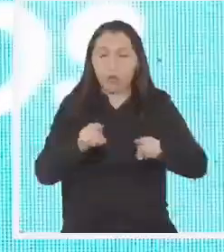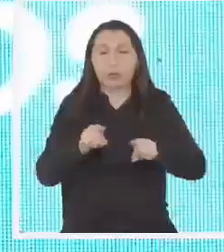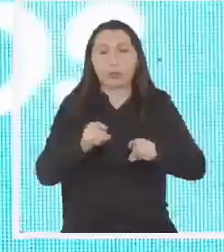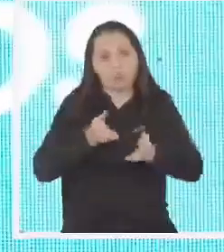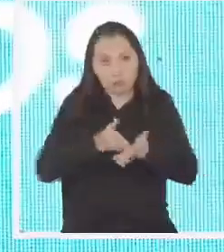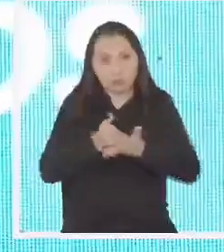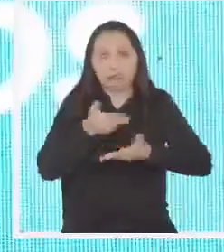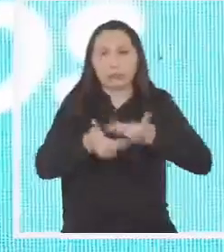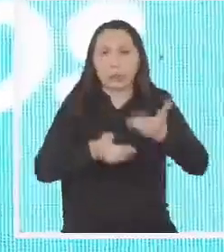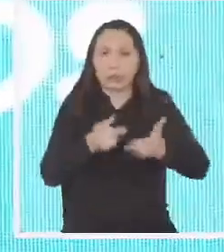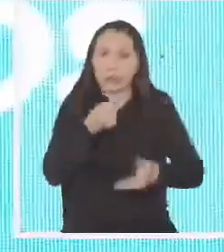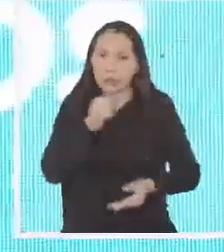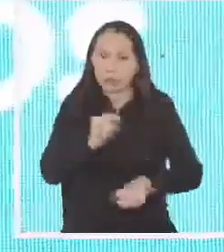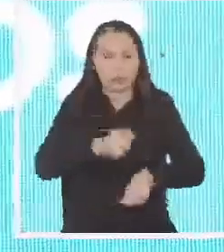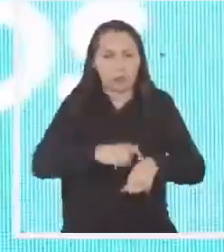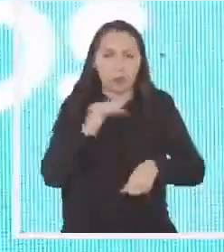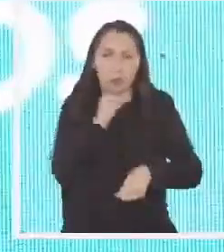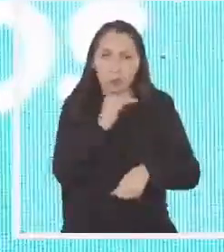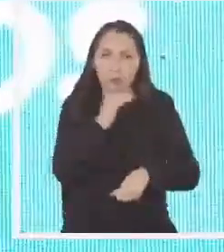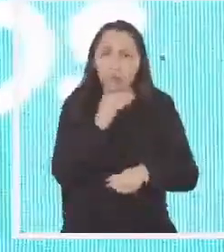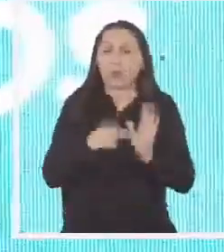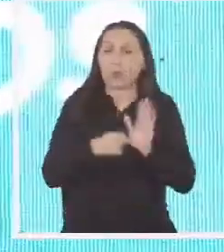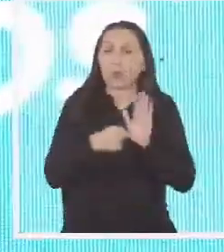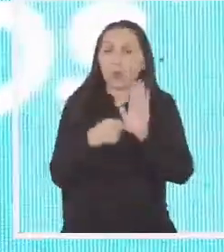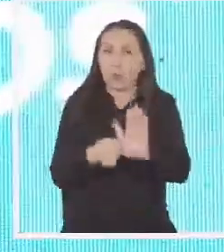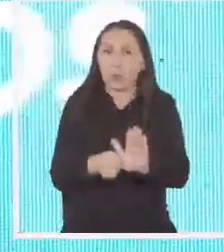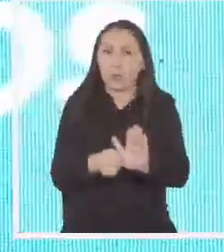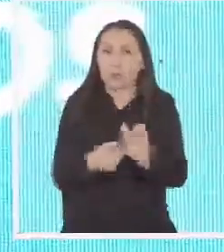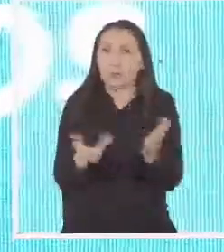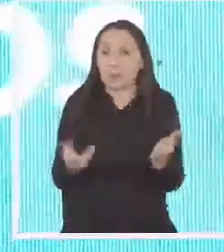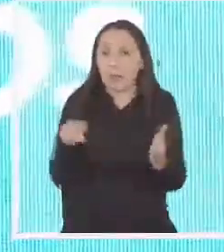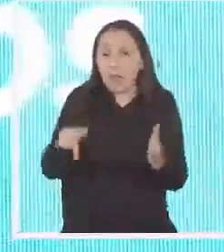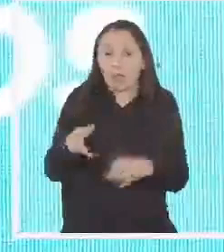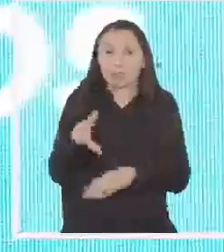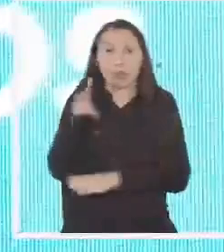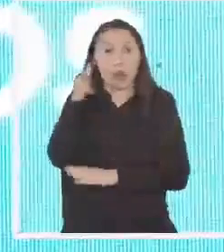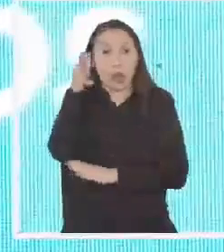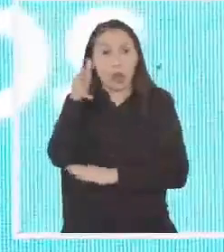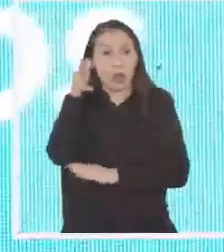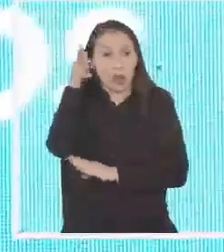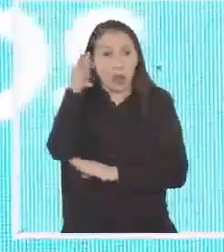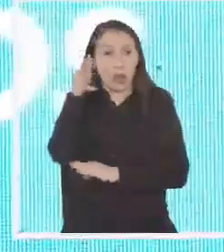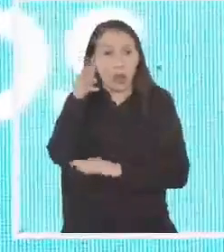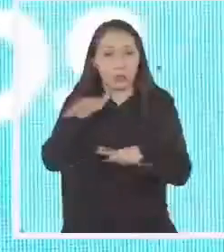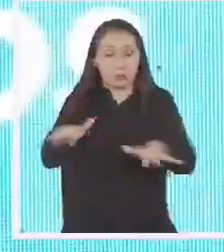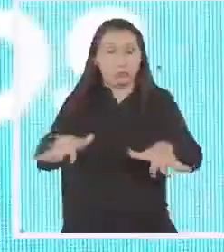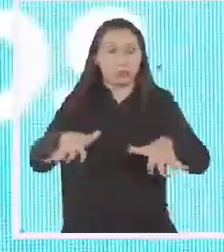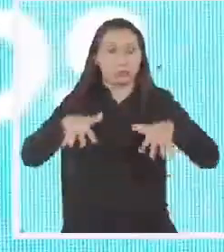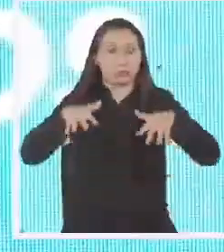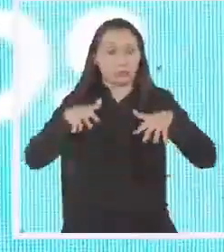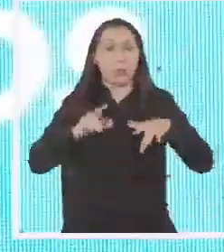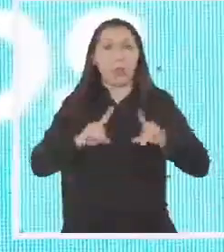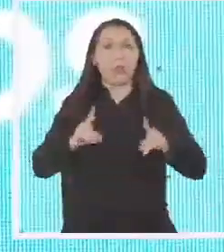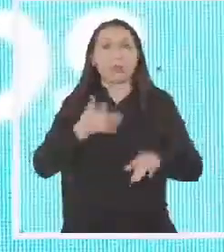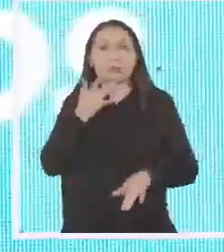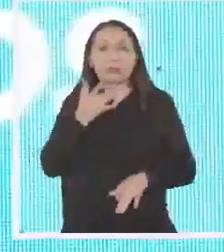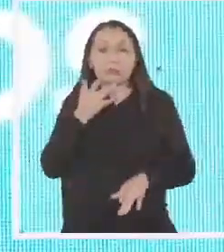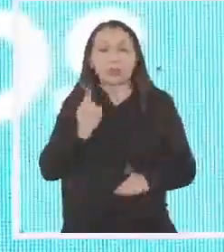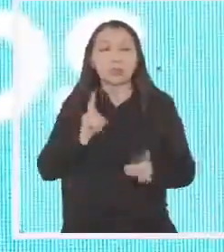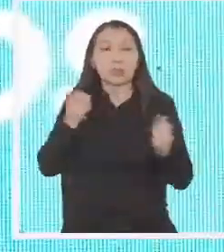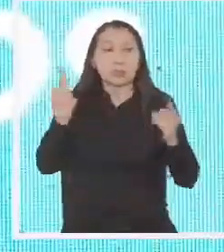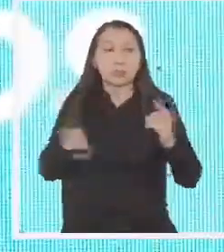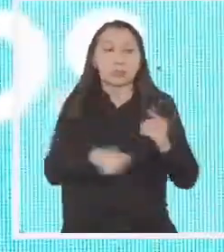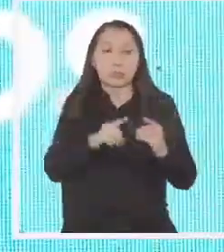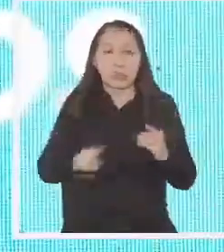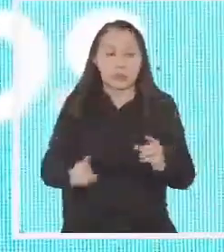eso empiece a funcionar a la brevedad y demos señales de que al final estos discursos que hacemos en espacios como este no son en vano,